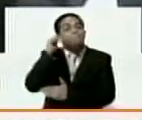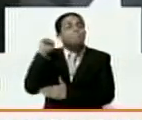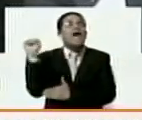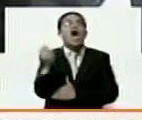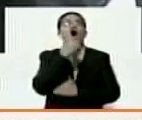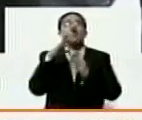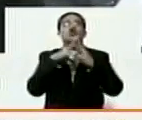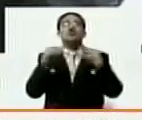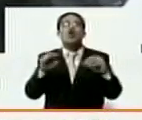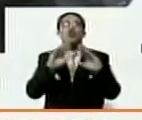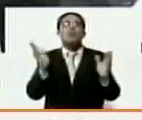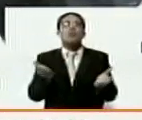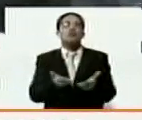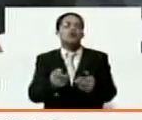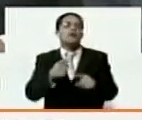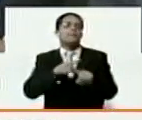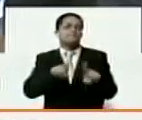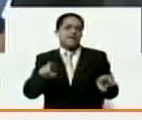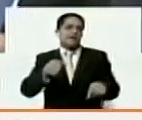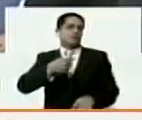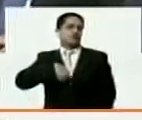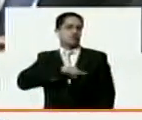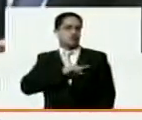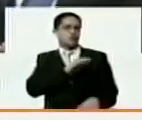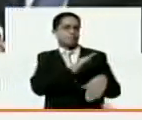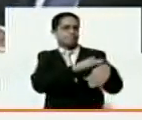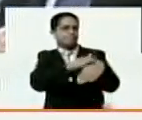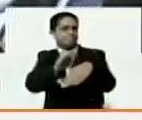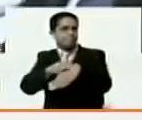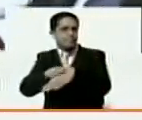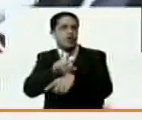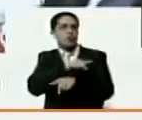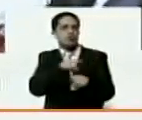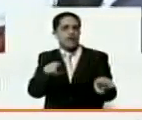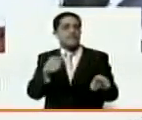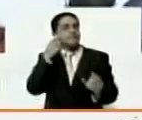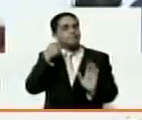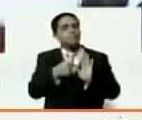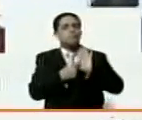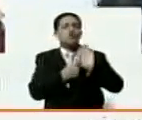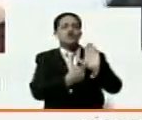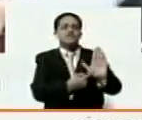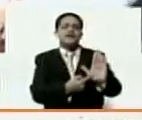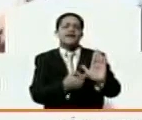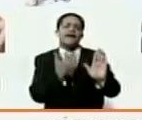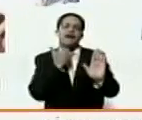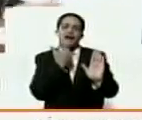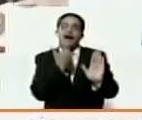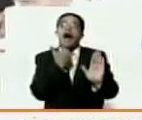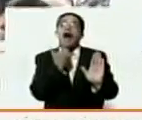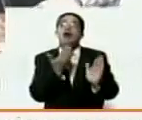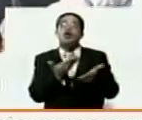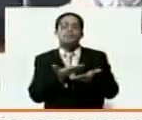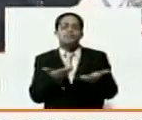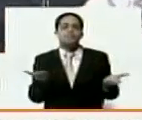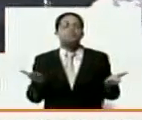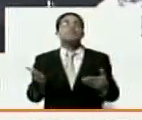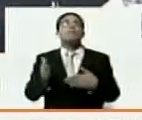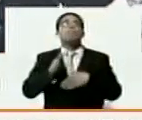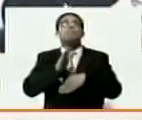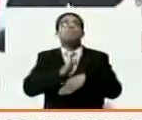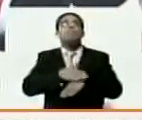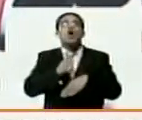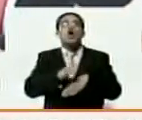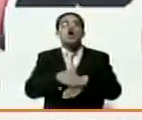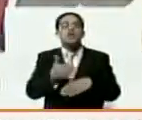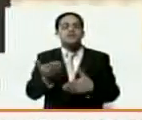queríamos convocarlos, y hay algún material que queremos también prestarles, porque de